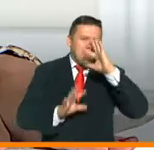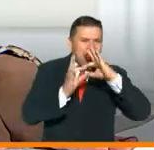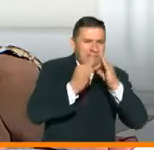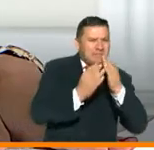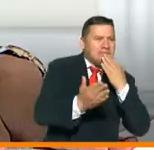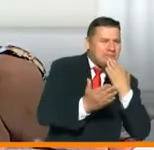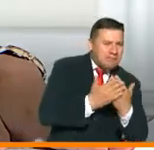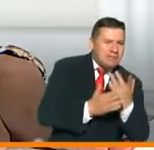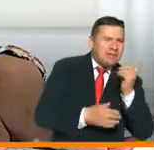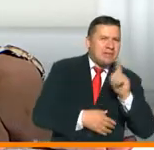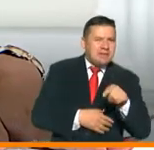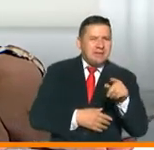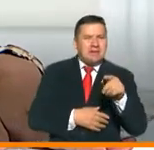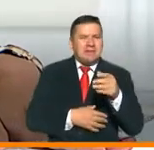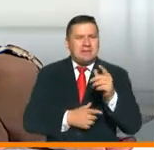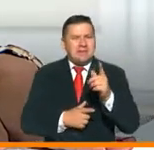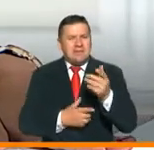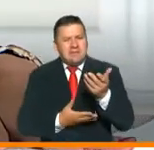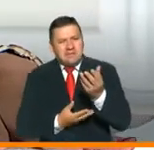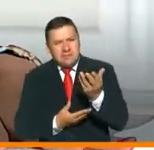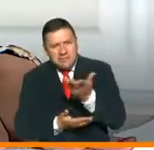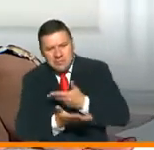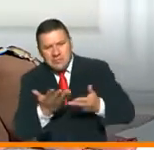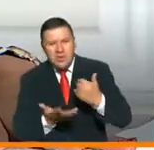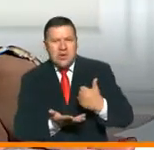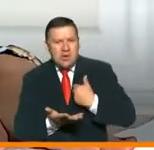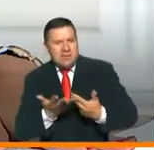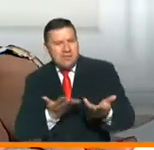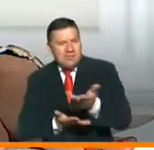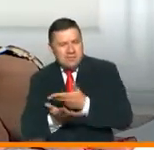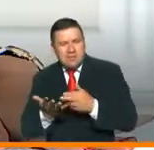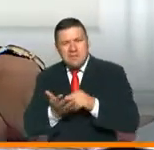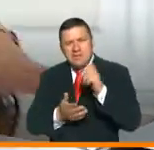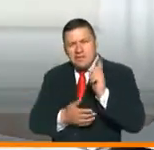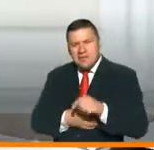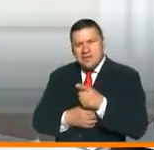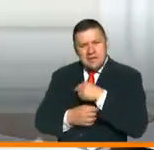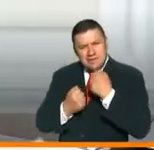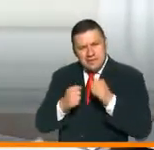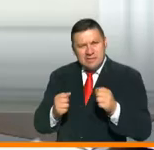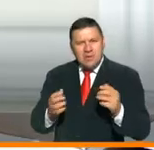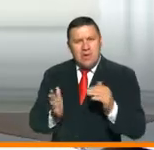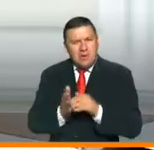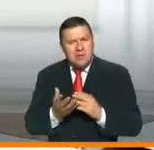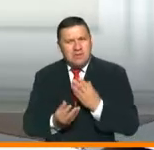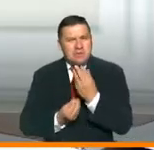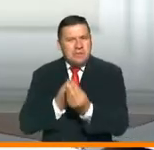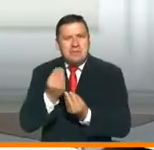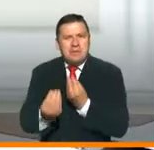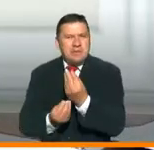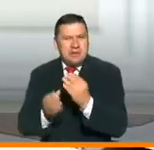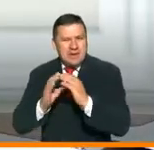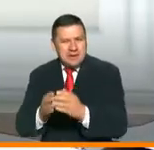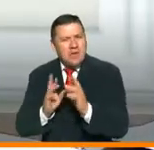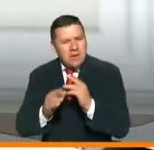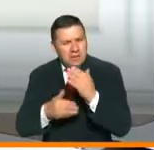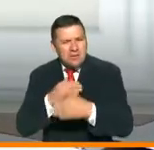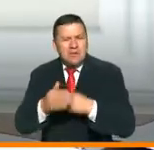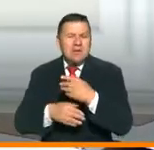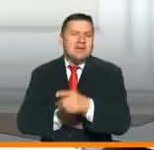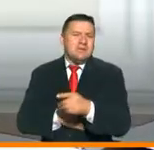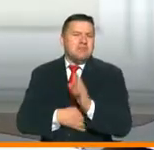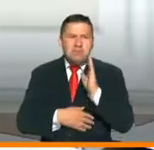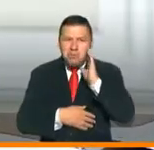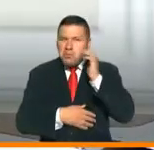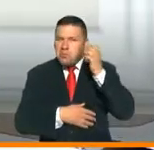familias, también esa resiliencia de los niños y los jóvenes, pero todos tenemos que aunar esfuerzos para el retorno. Y como usted decía, presidente, el proceso